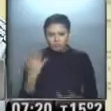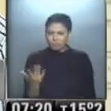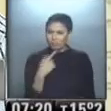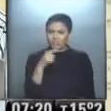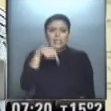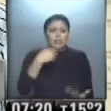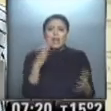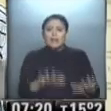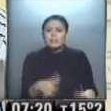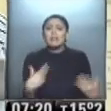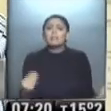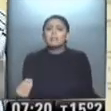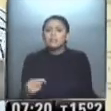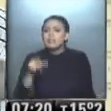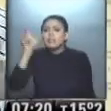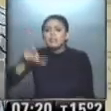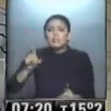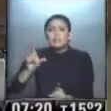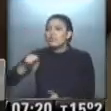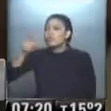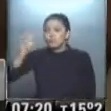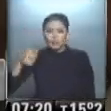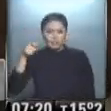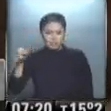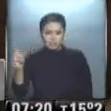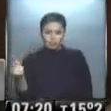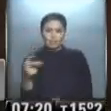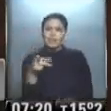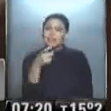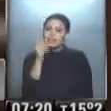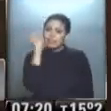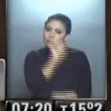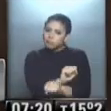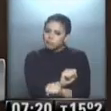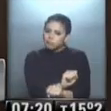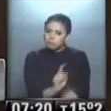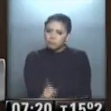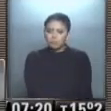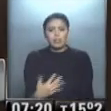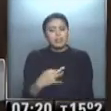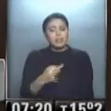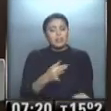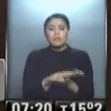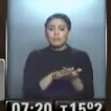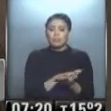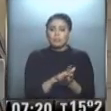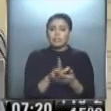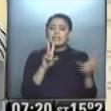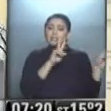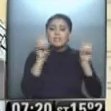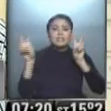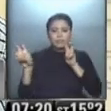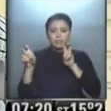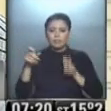diciendo ahora que van a esperar llevar mate a alguien más tendría que haber ido por eso que tomen cartas sobre el asunto sobre lo que es violencia de género